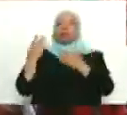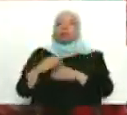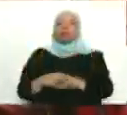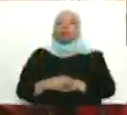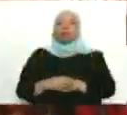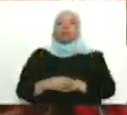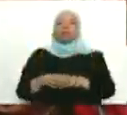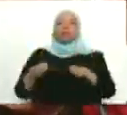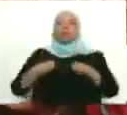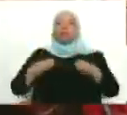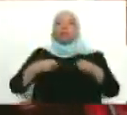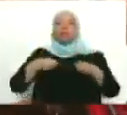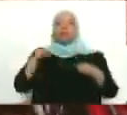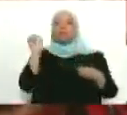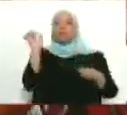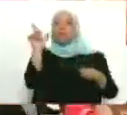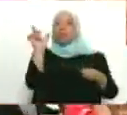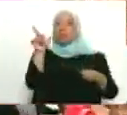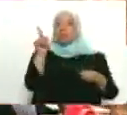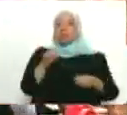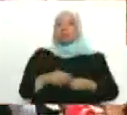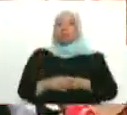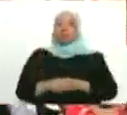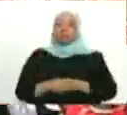¡Que viva el PSUV!